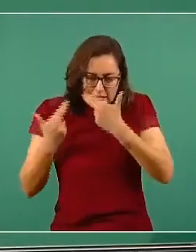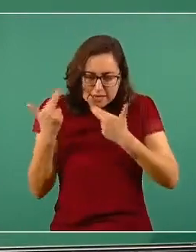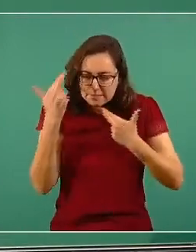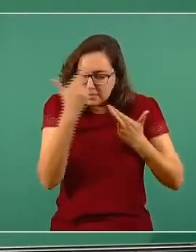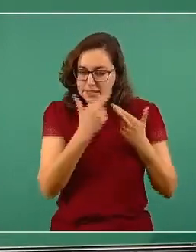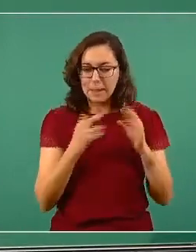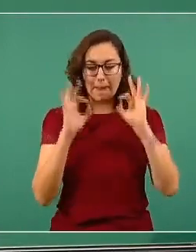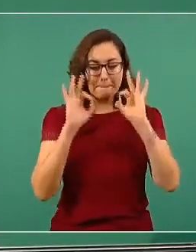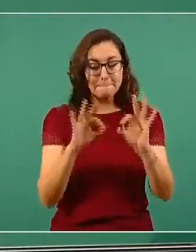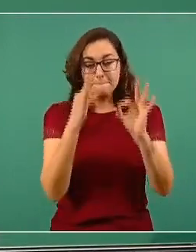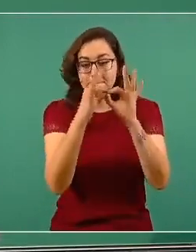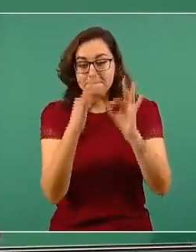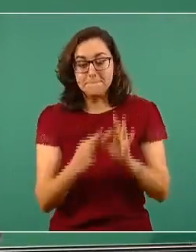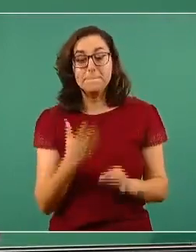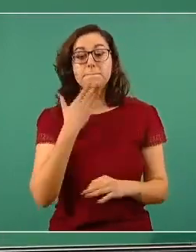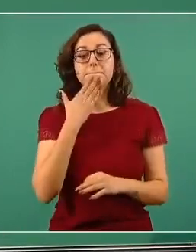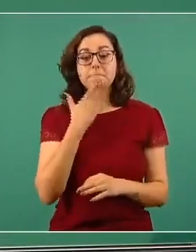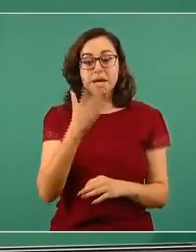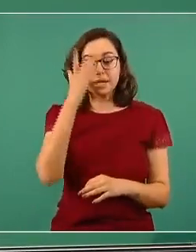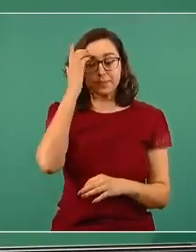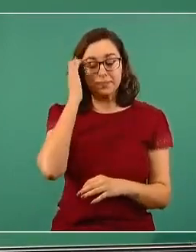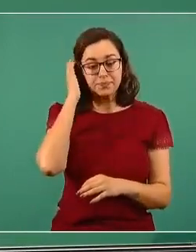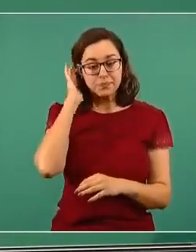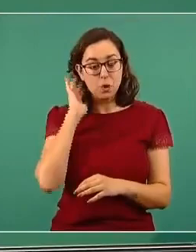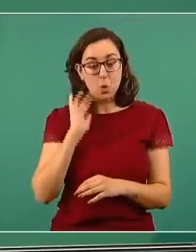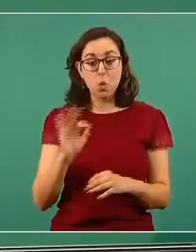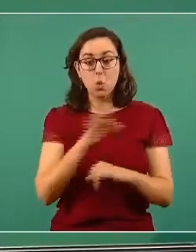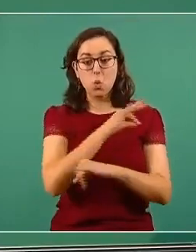un estudio que se llama